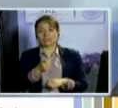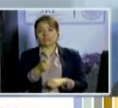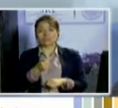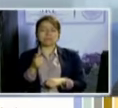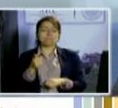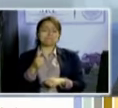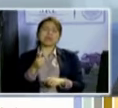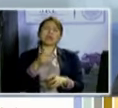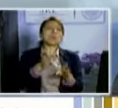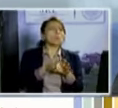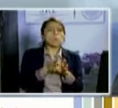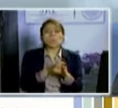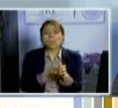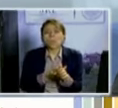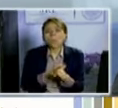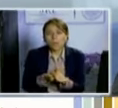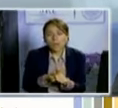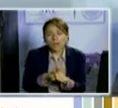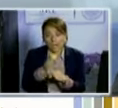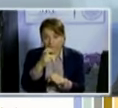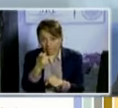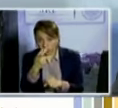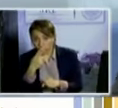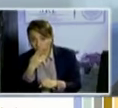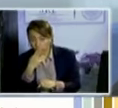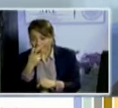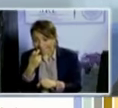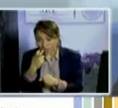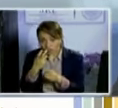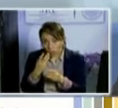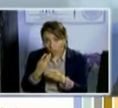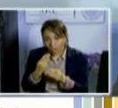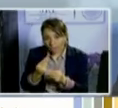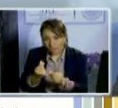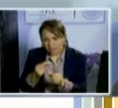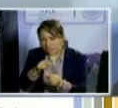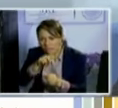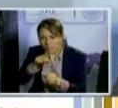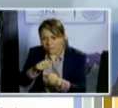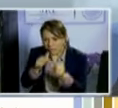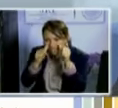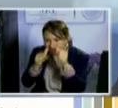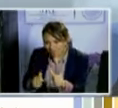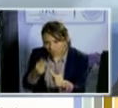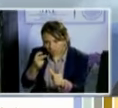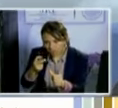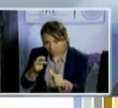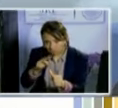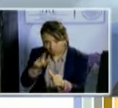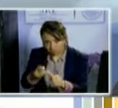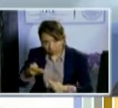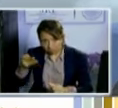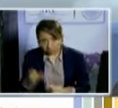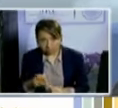effectiveness, costo-efectividad de las intervenciones en materia de lucha a las drogas. Y la